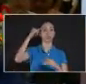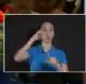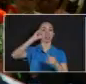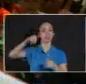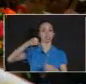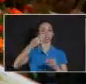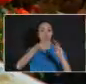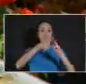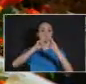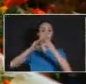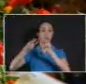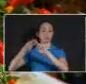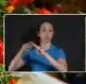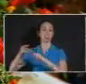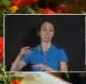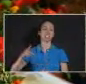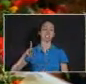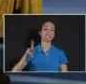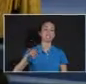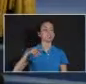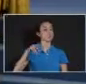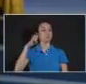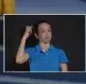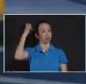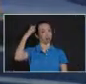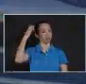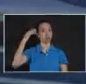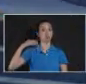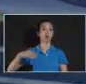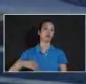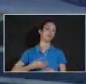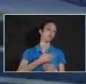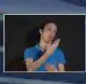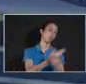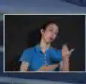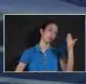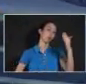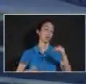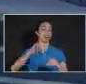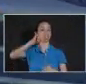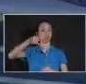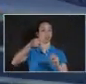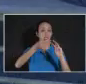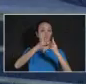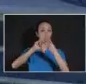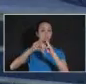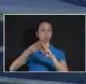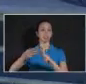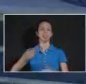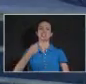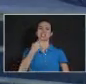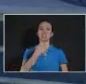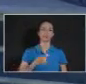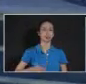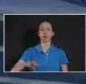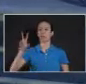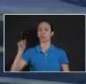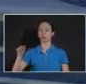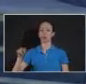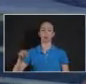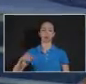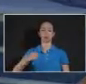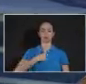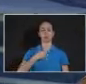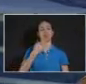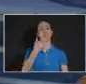profetizado le dijeron, no subas, te van a matar. Y él les dijo, yo estoy dispuesto no solamente a que me prisionen, sino que me maten, pero yo